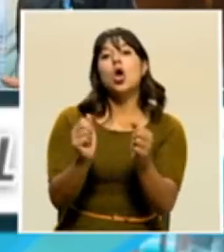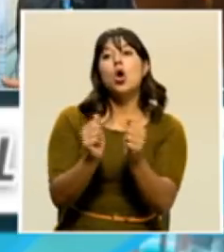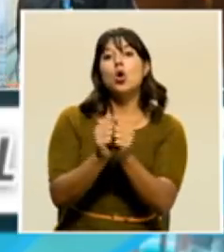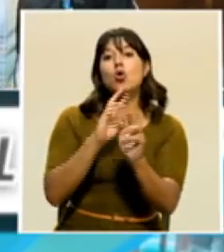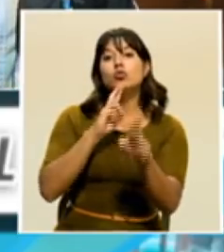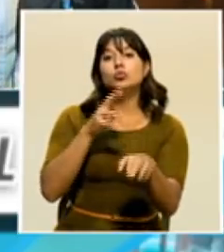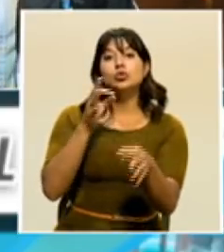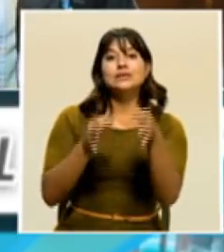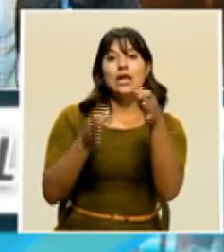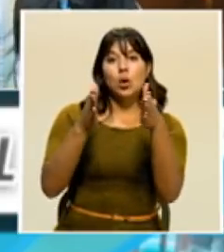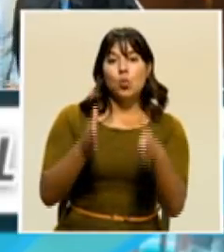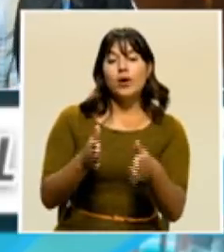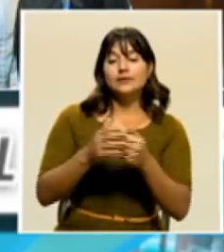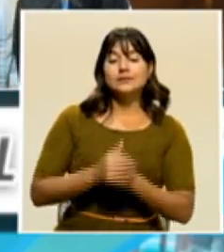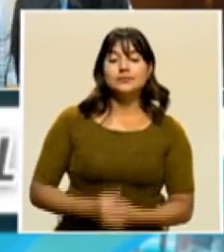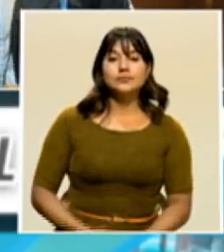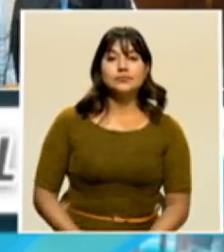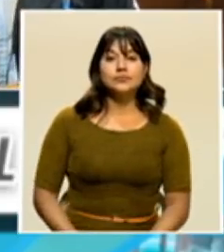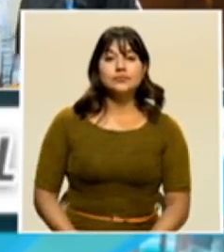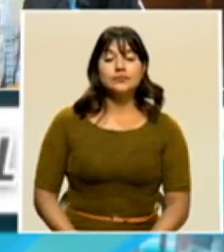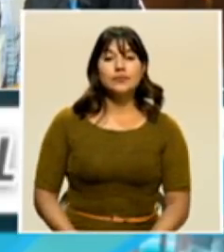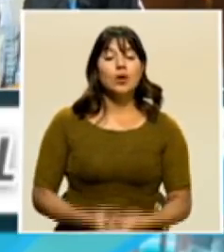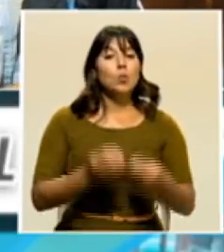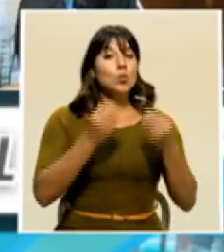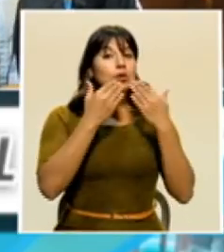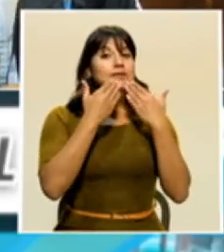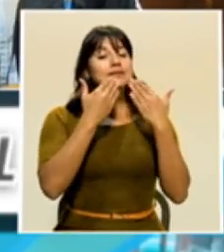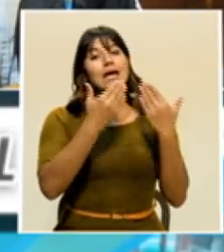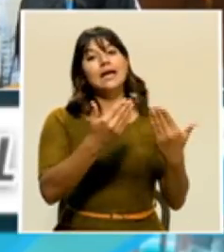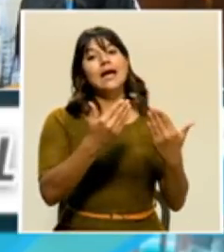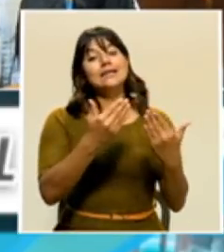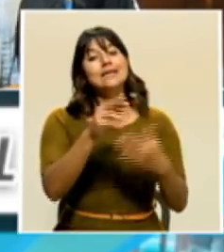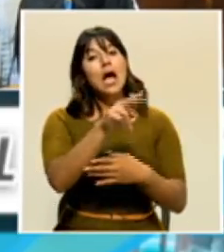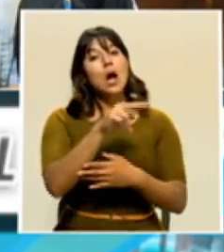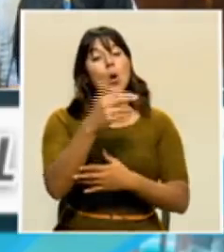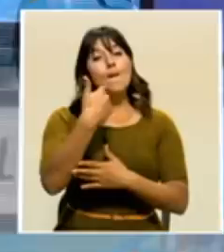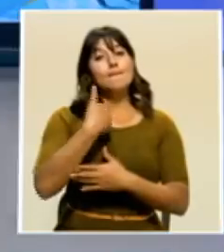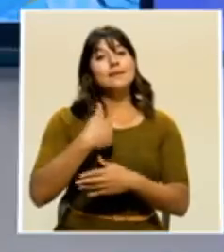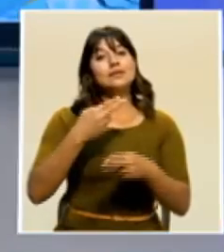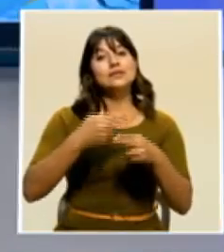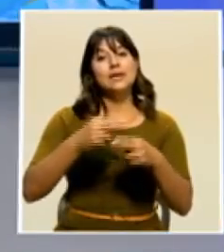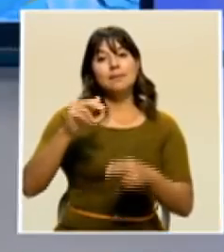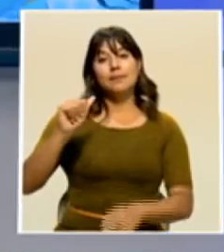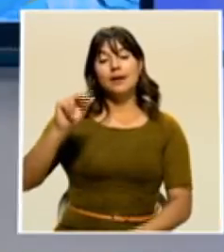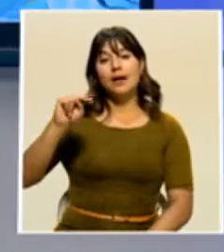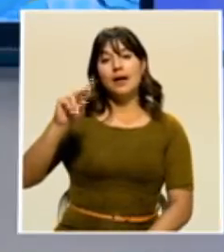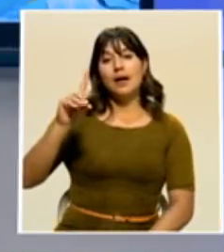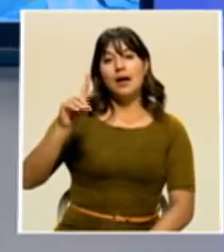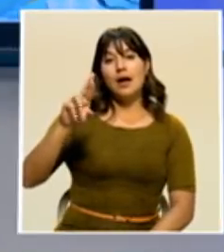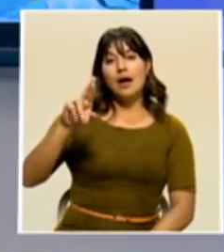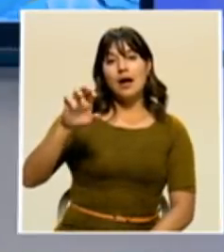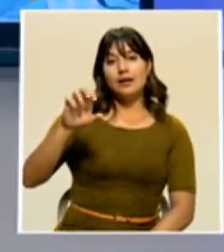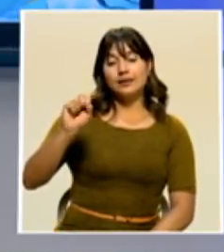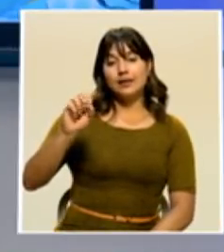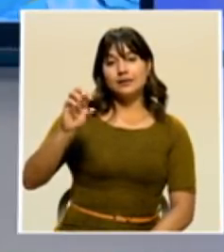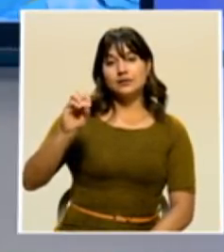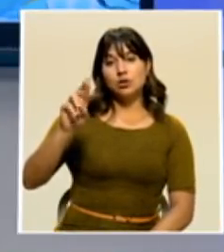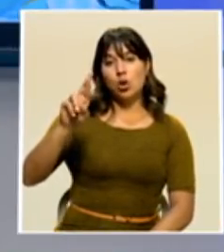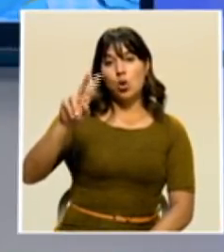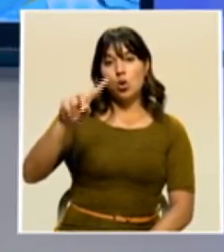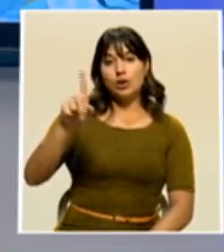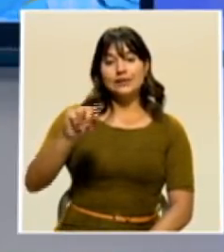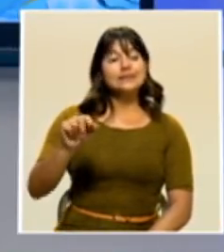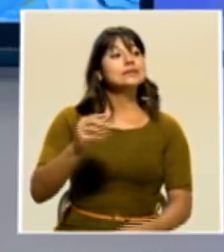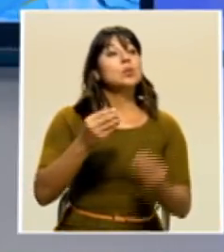esta audiencia de medidas cautelares. Don Ernesto. Muchísimas gracias a nuestro compañero Andrés Ortiz. Es una importante gestión la que